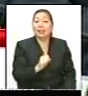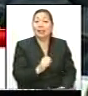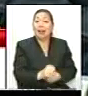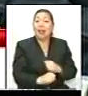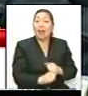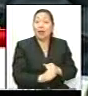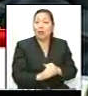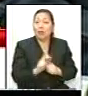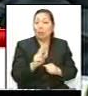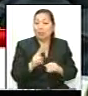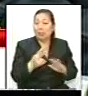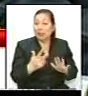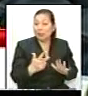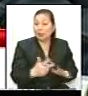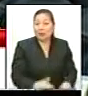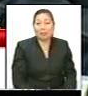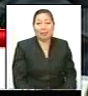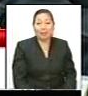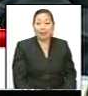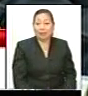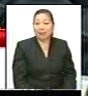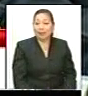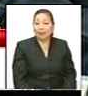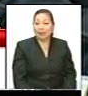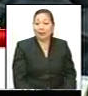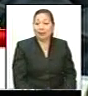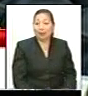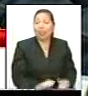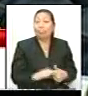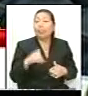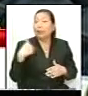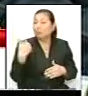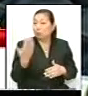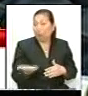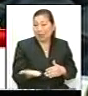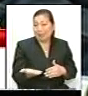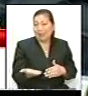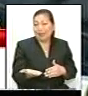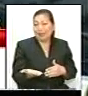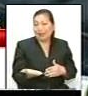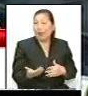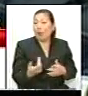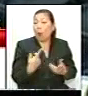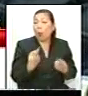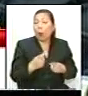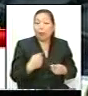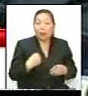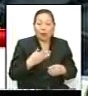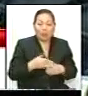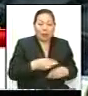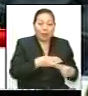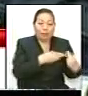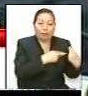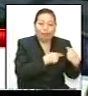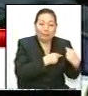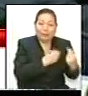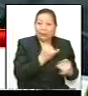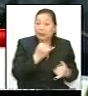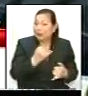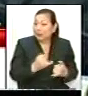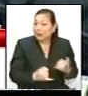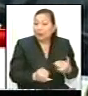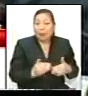del 2018, es decir, en fecha posterior a la incurrencia de estas caducidades